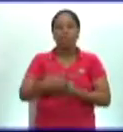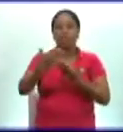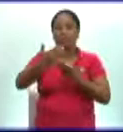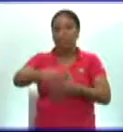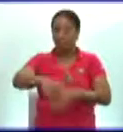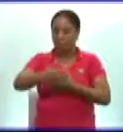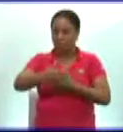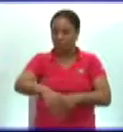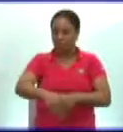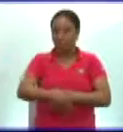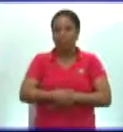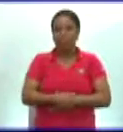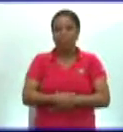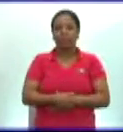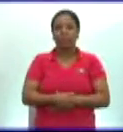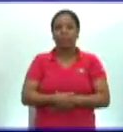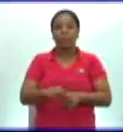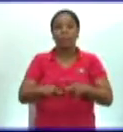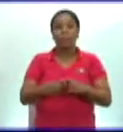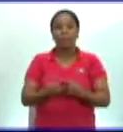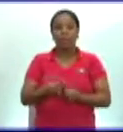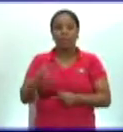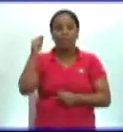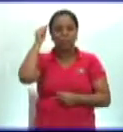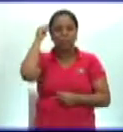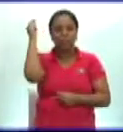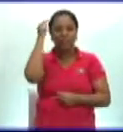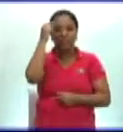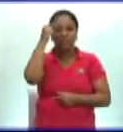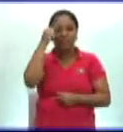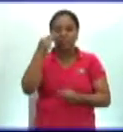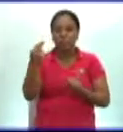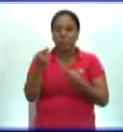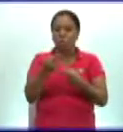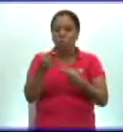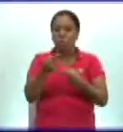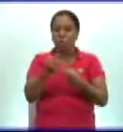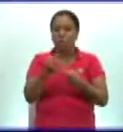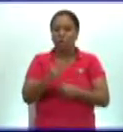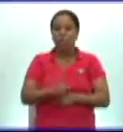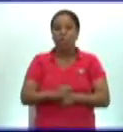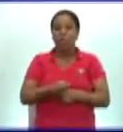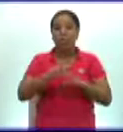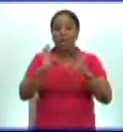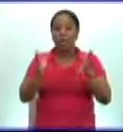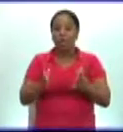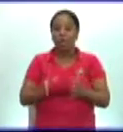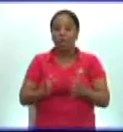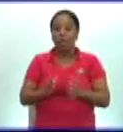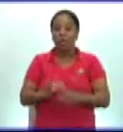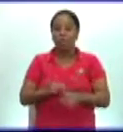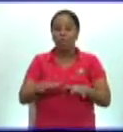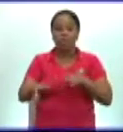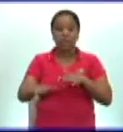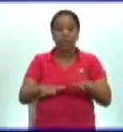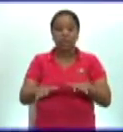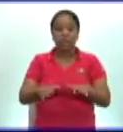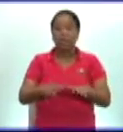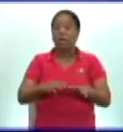dirección, pero sentido contrario. El cuerpo se va a mover, con un